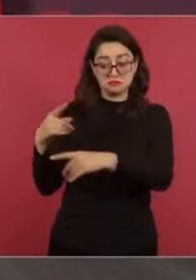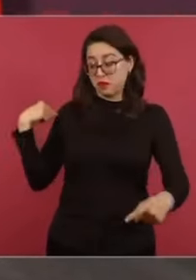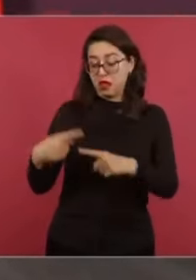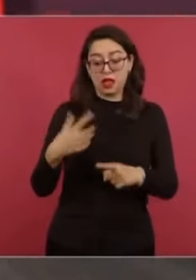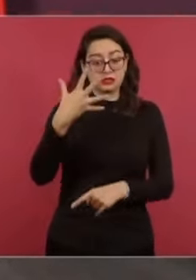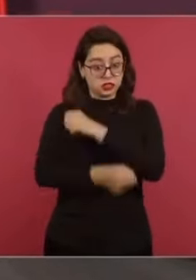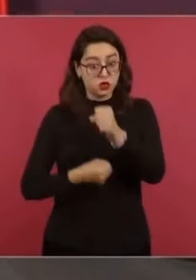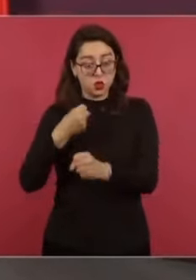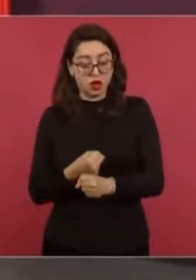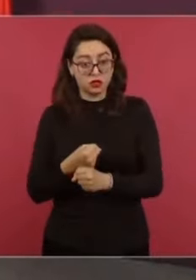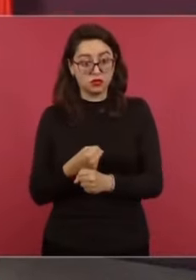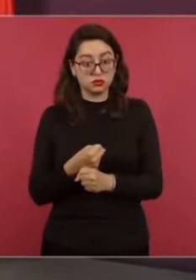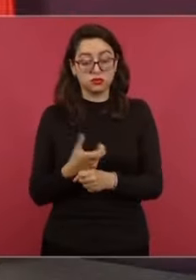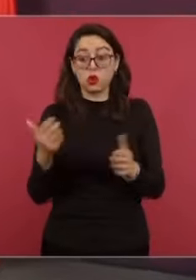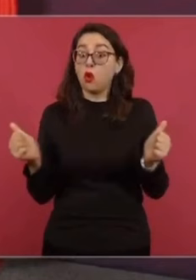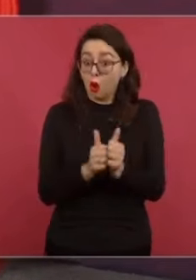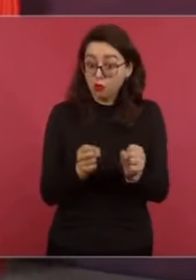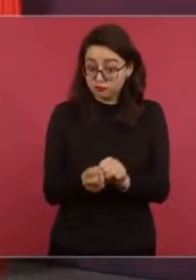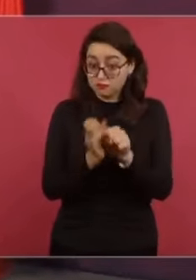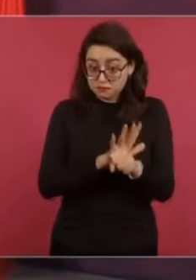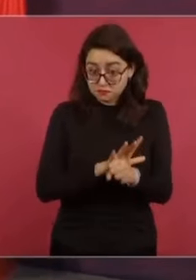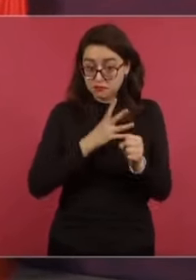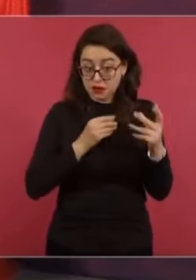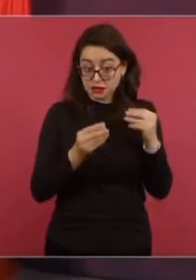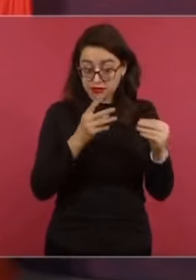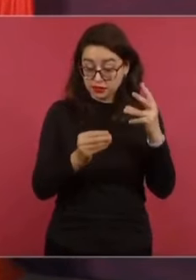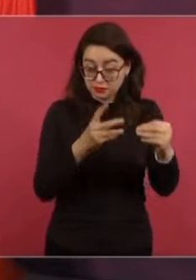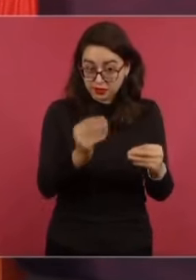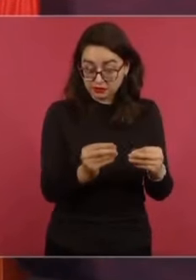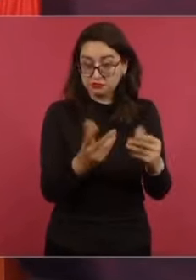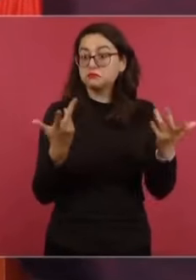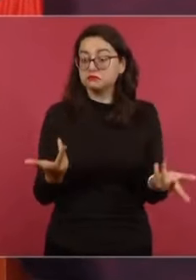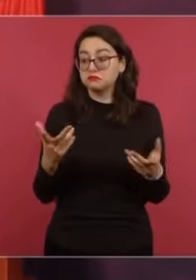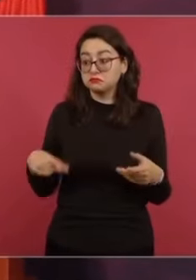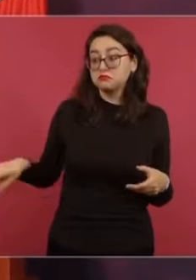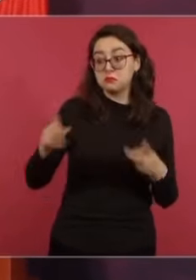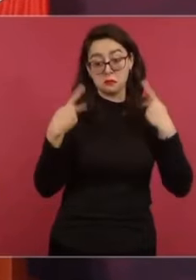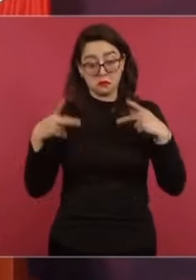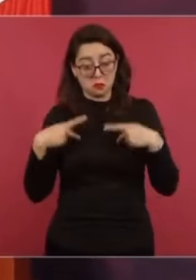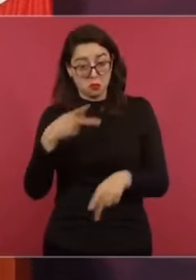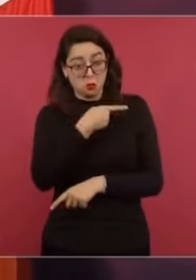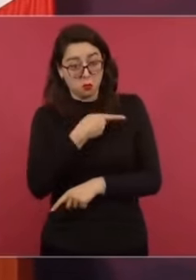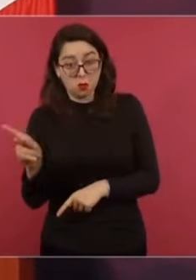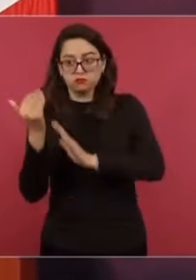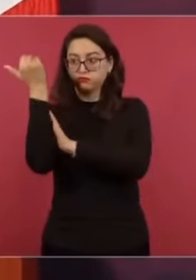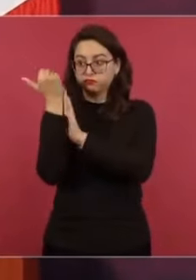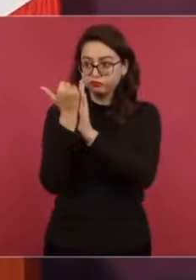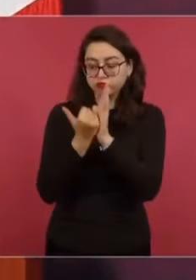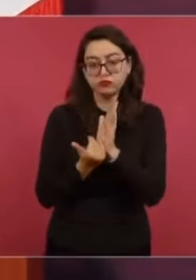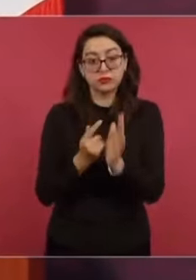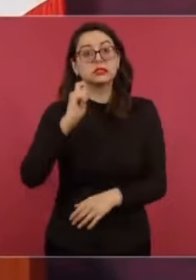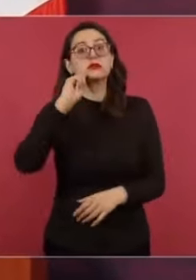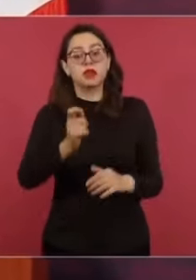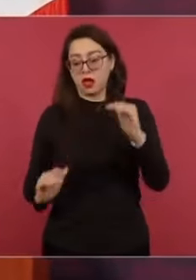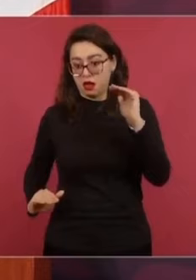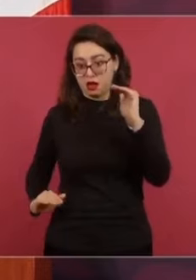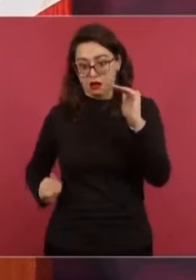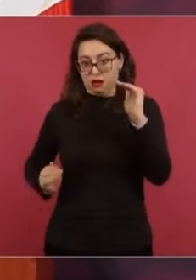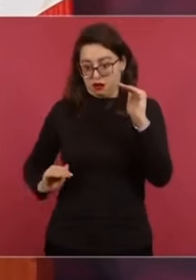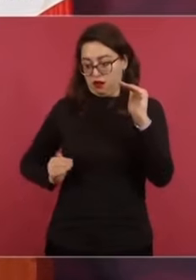país, hemos logrado, a pesar de la pandemia, reducir la pobreza y reducir la desigualdad.